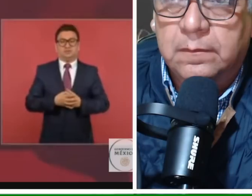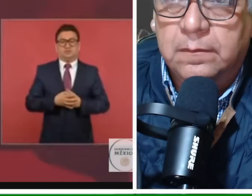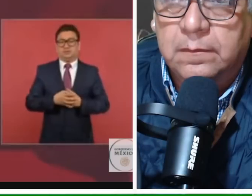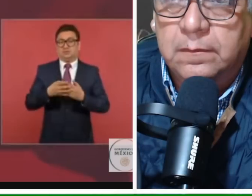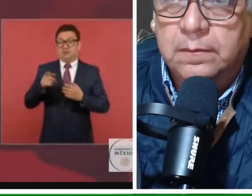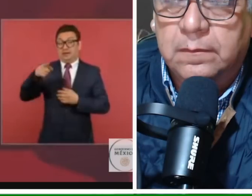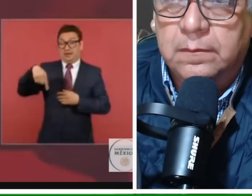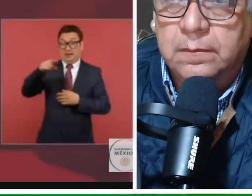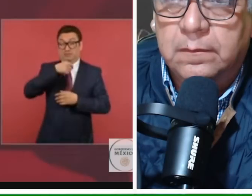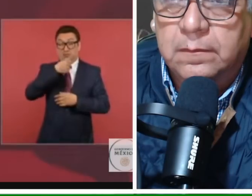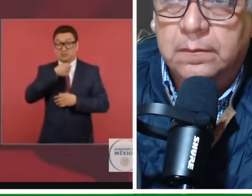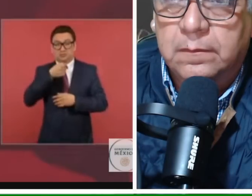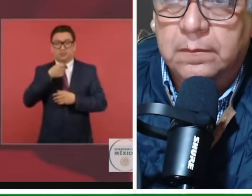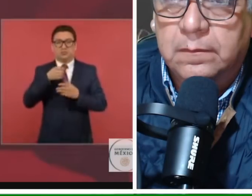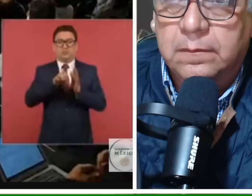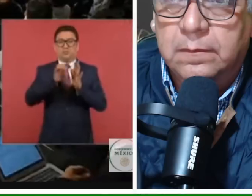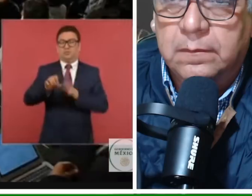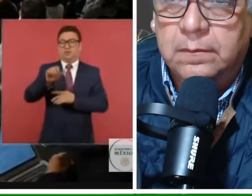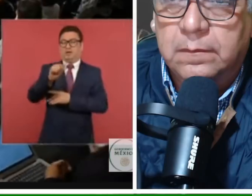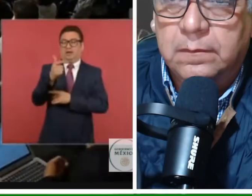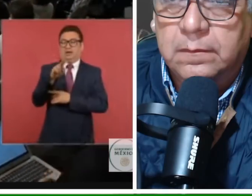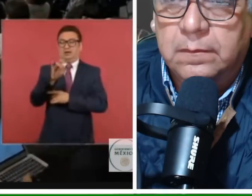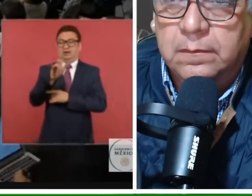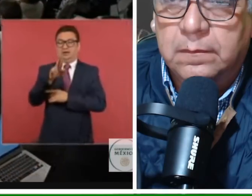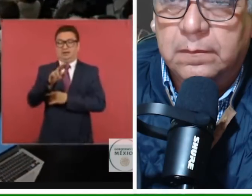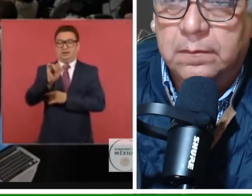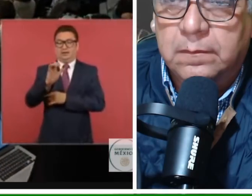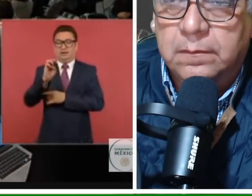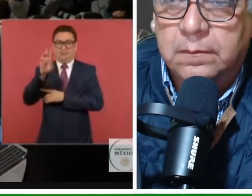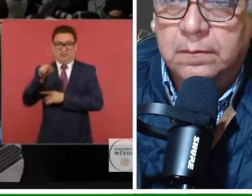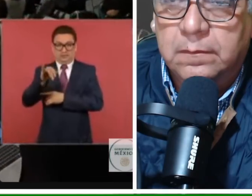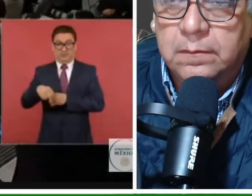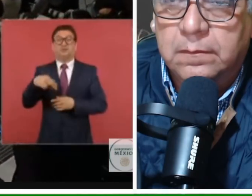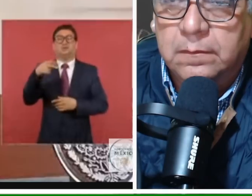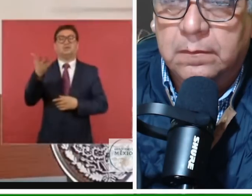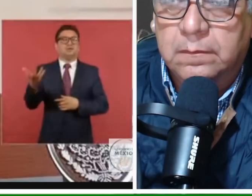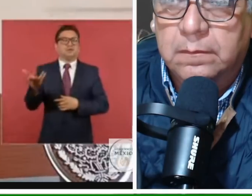que de ser, en el caso de Aguilar Camín, pues